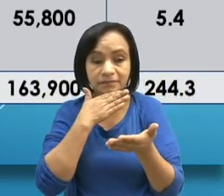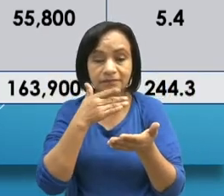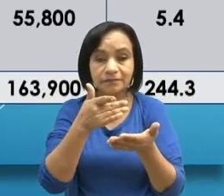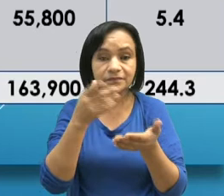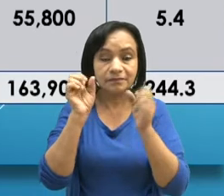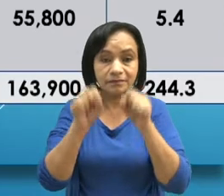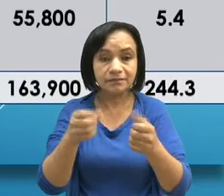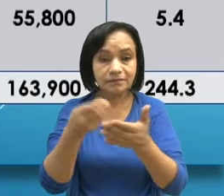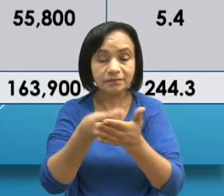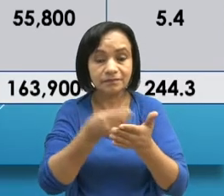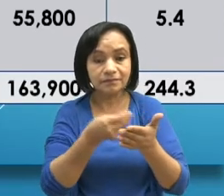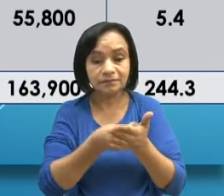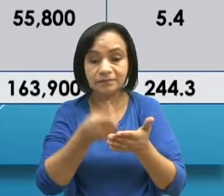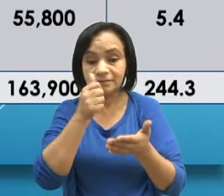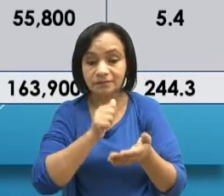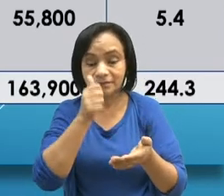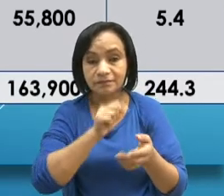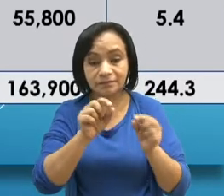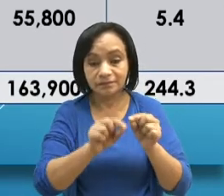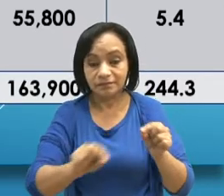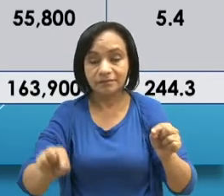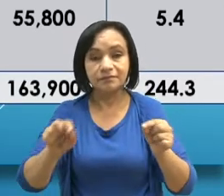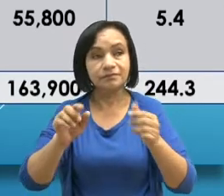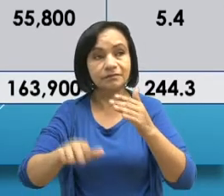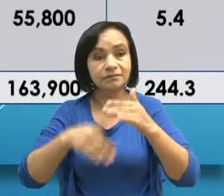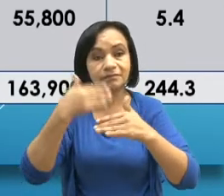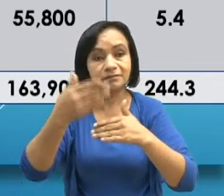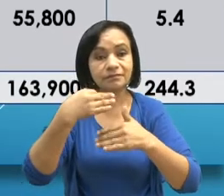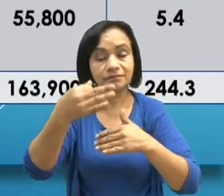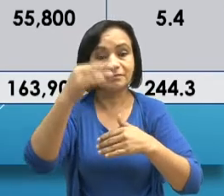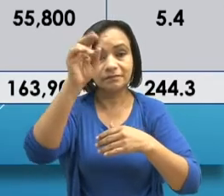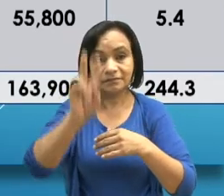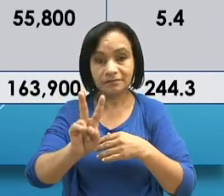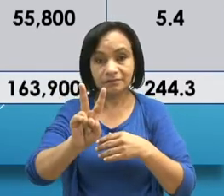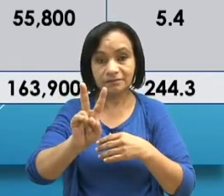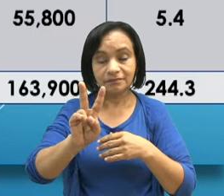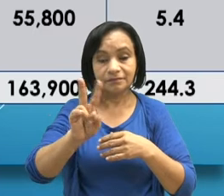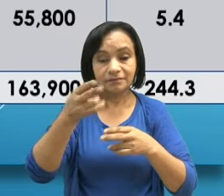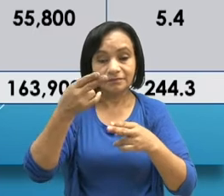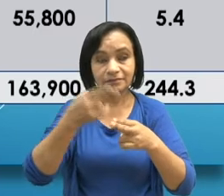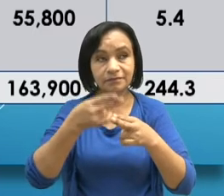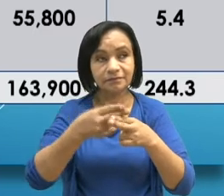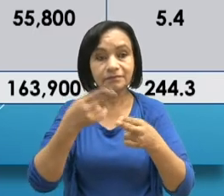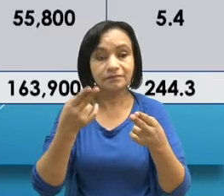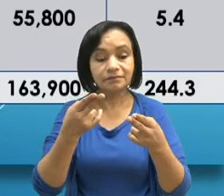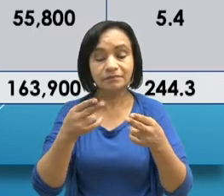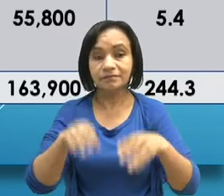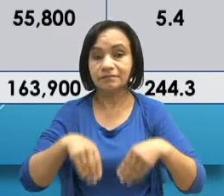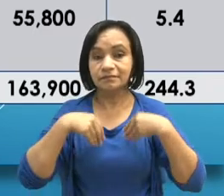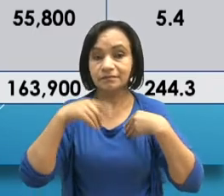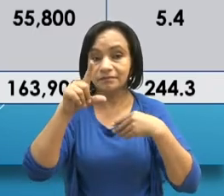para poder hacer la conexión al sistema. Y ahí vamos a ver más adelante que estamos en una segunda fase que le llamamos. Ahí estamos hablando solo en Juigalpa